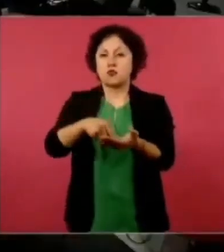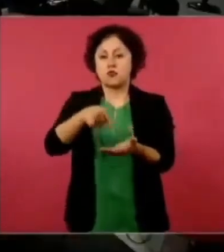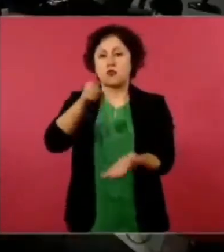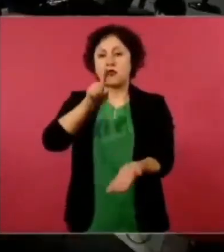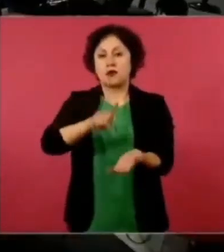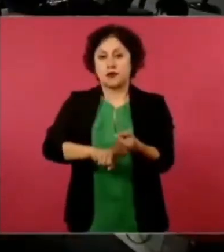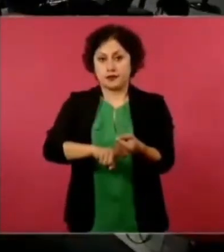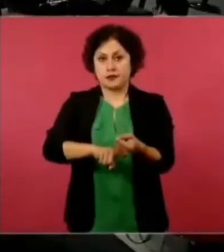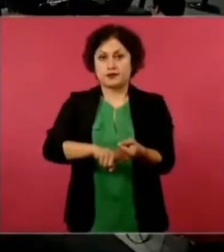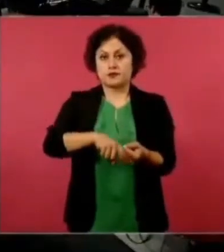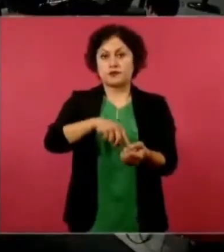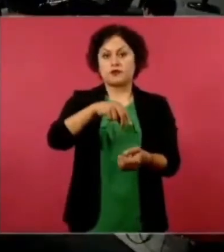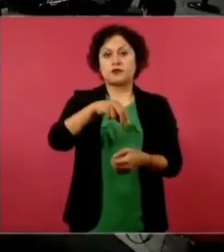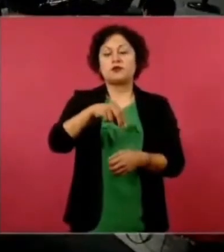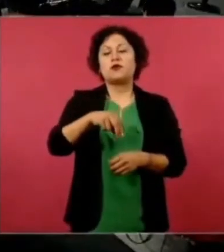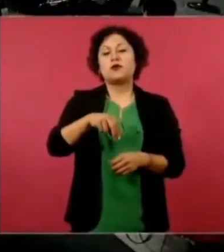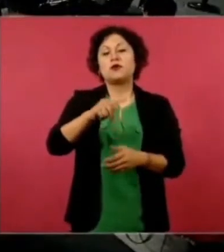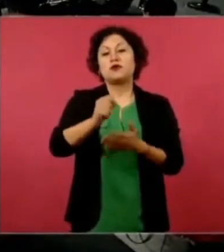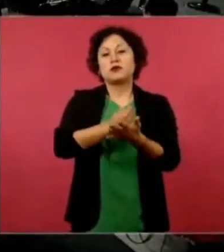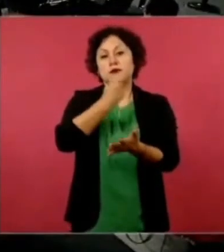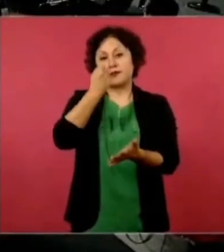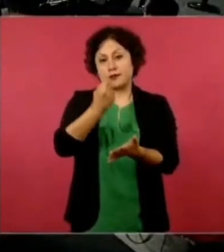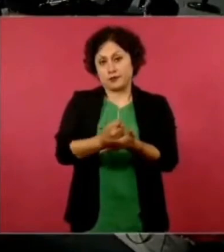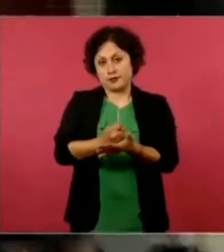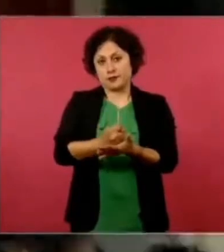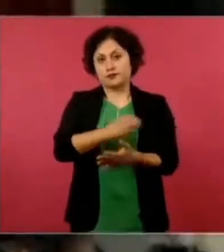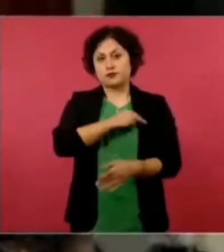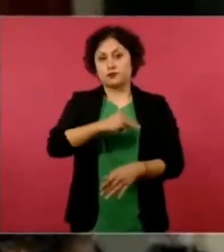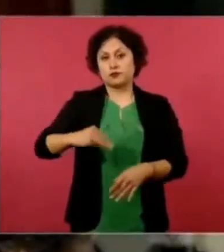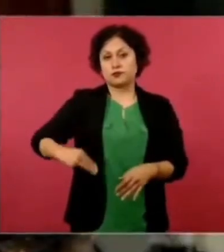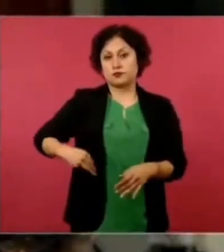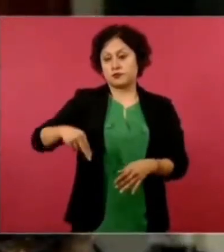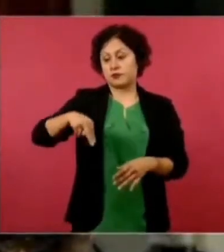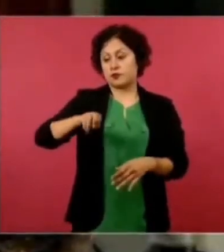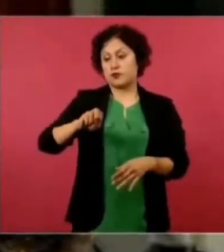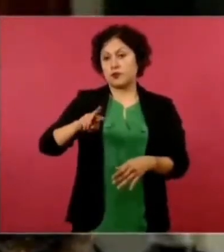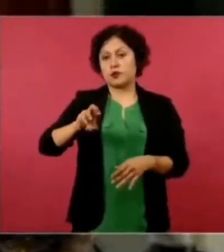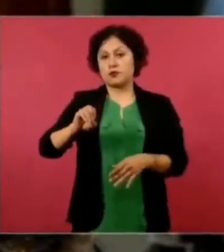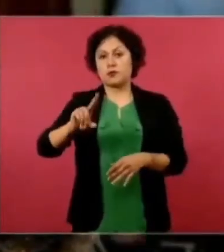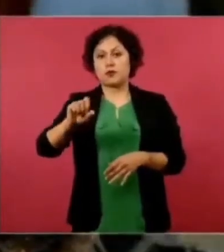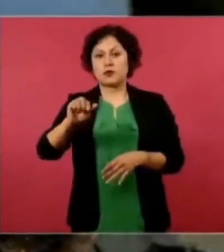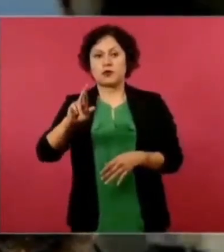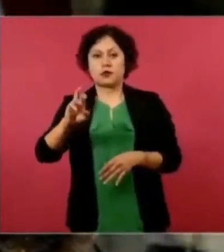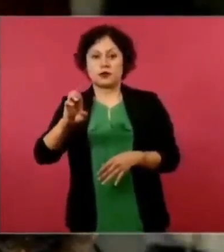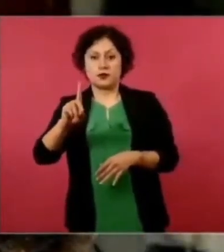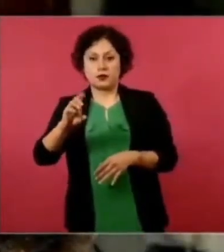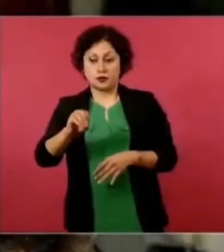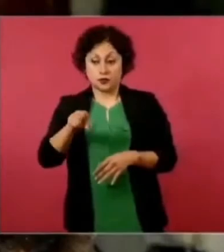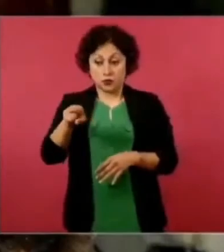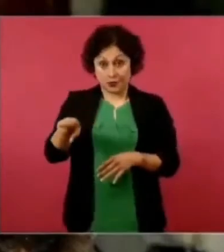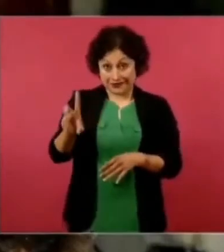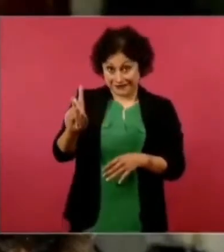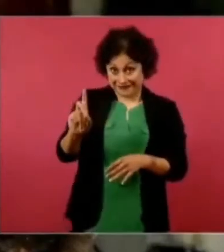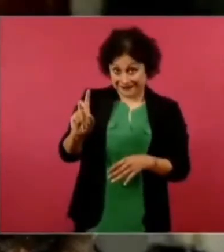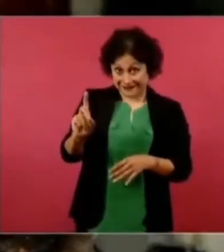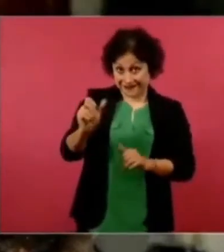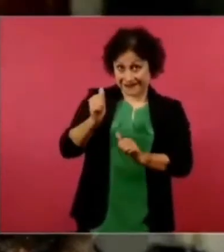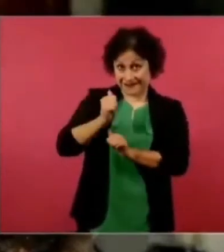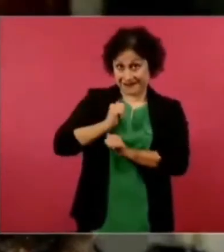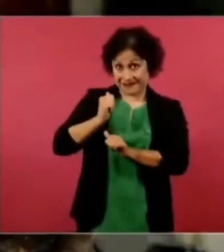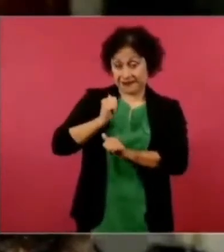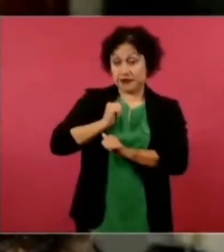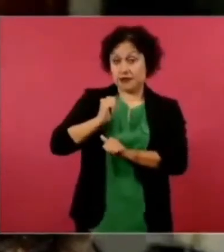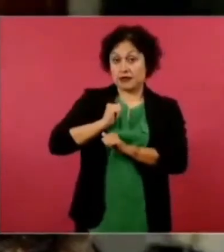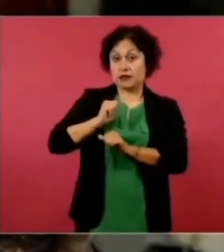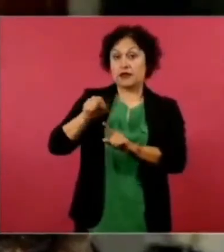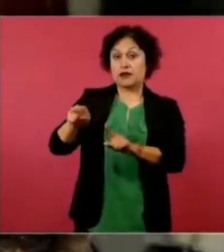de Nuevo Laredo, Tamaulipas. De esos 30, 23